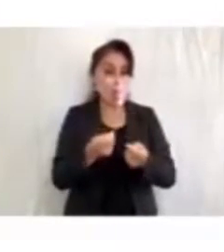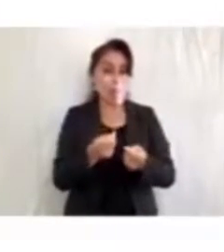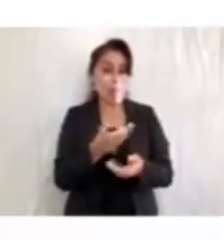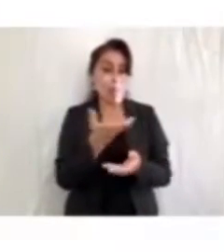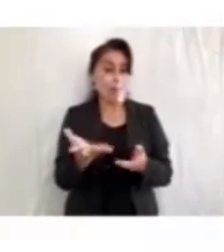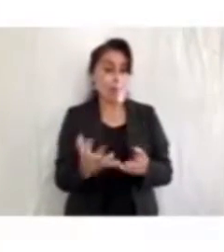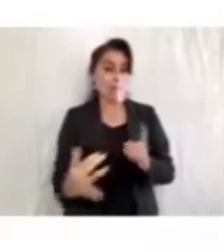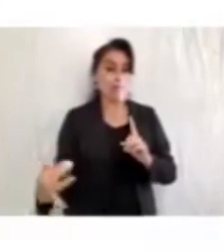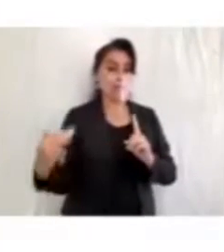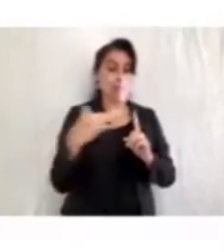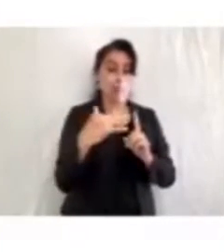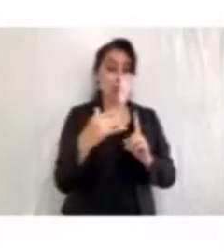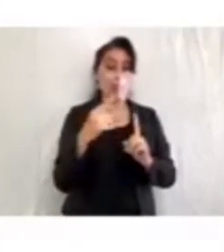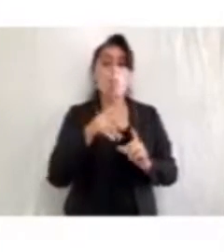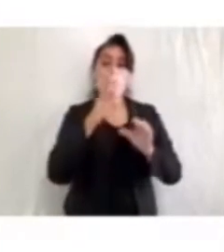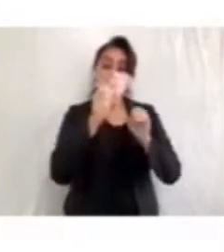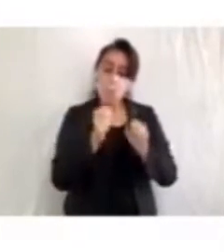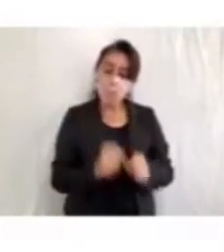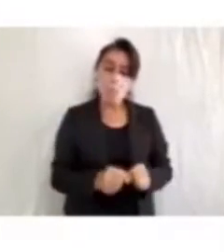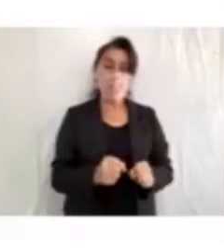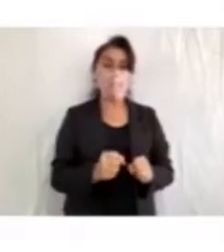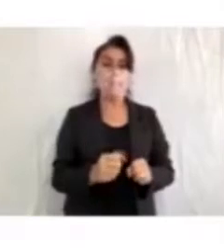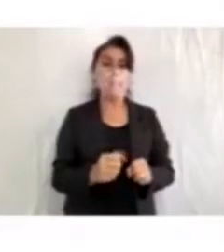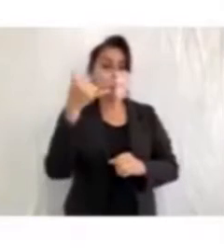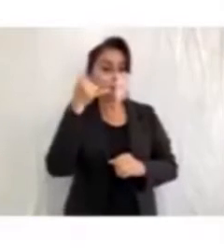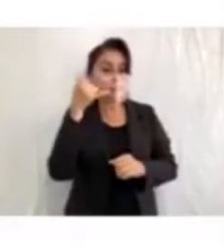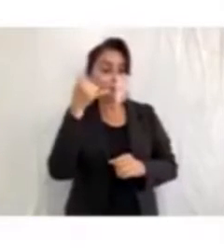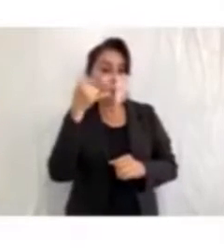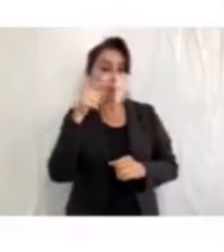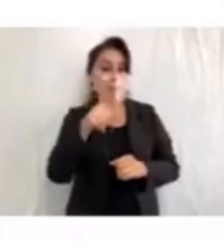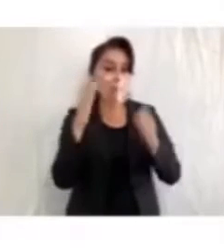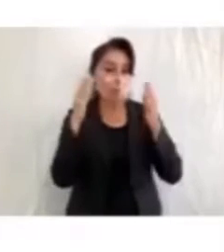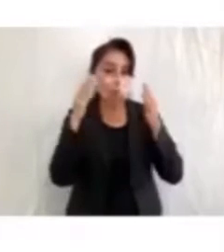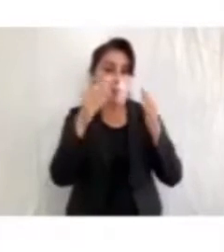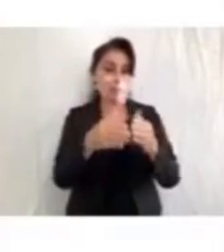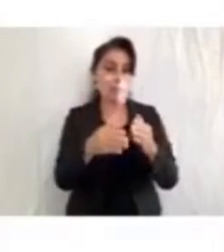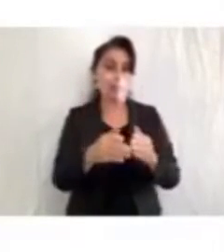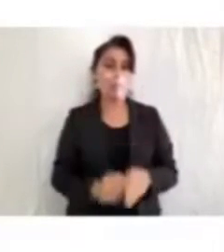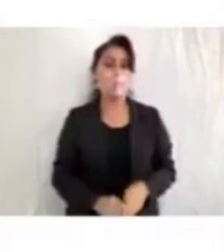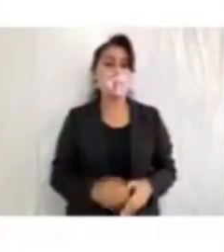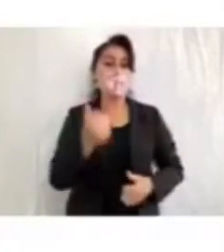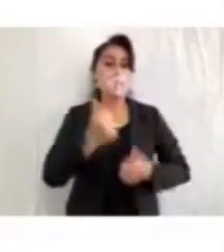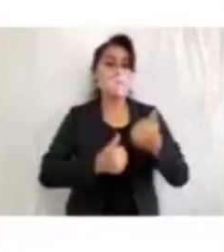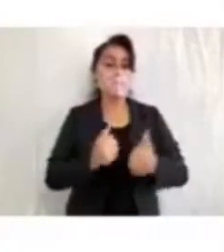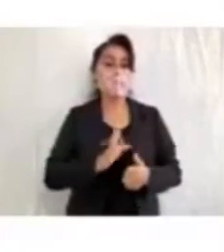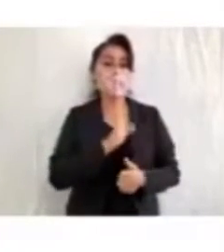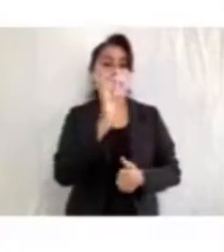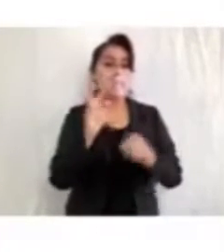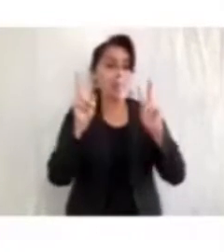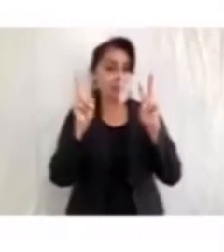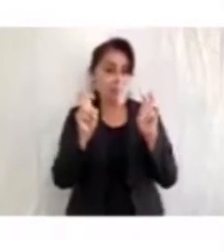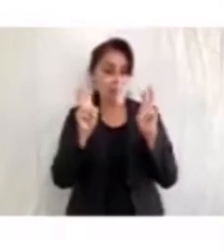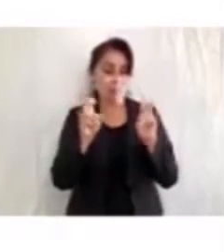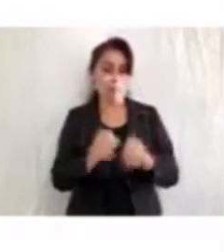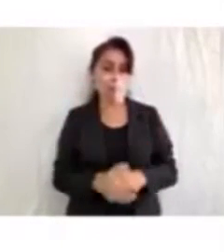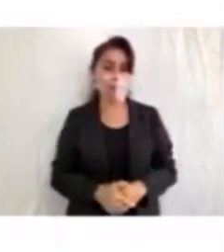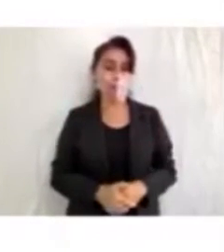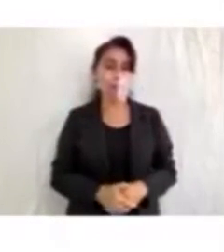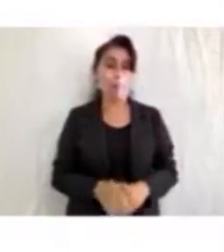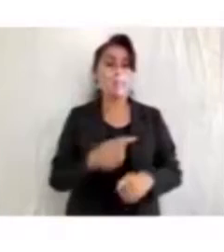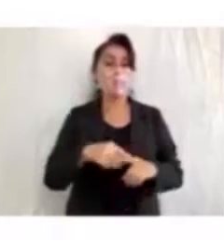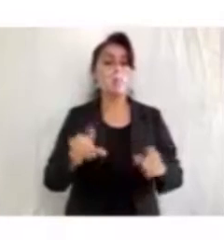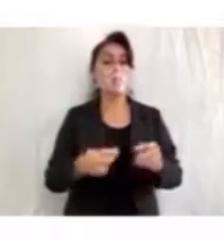este número y será orientada con un profesional especializado en el tema. Y por otro lado, el chat web